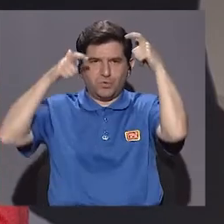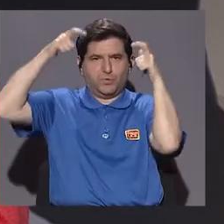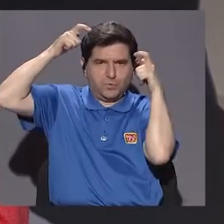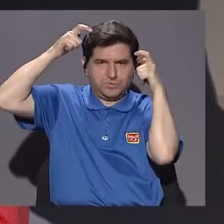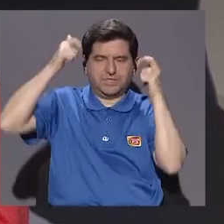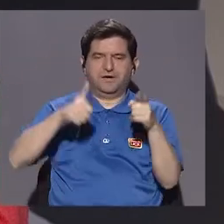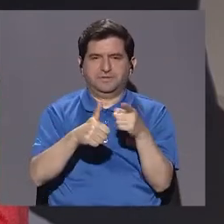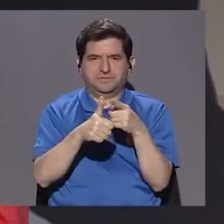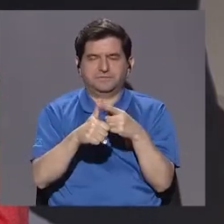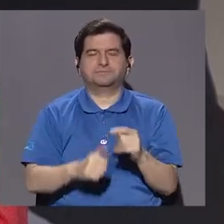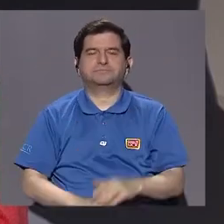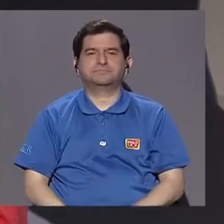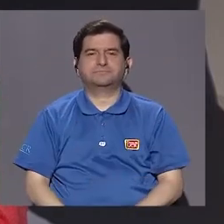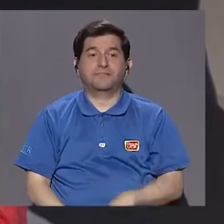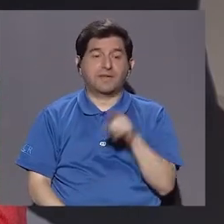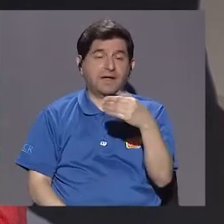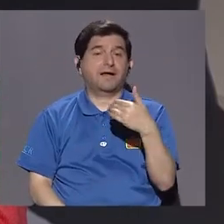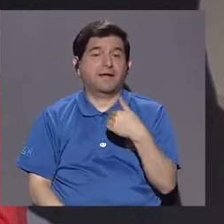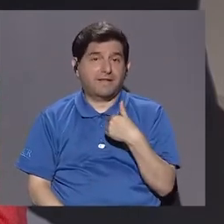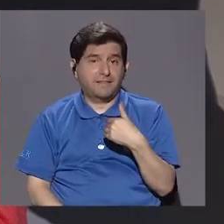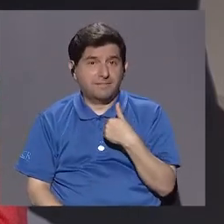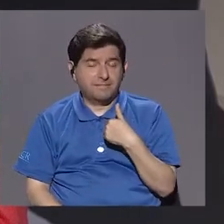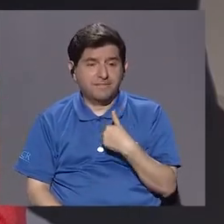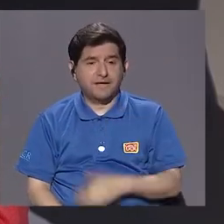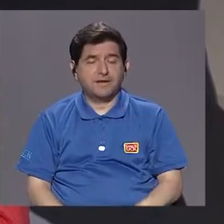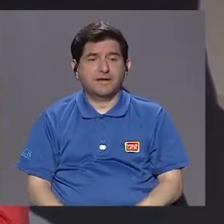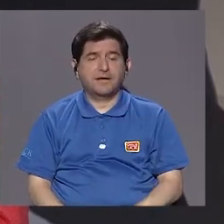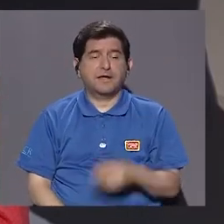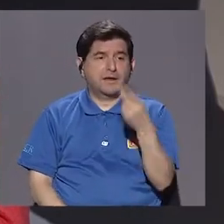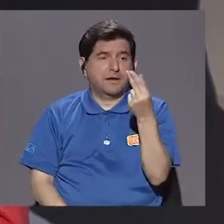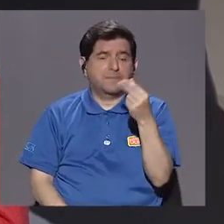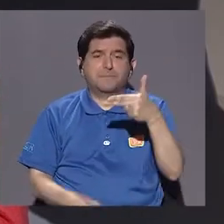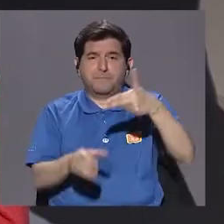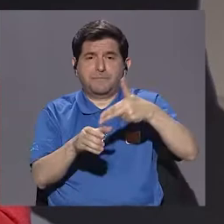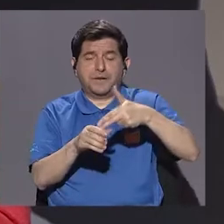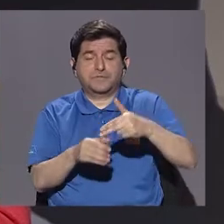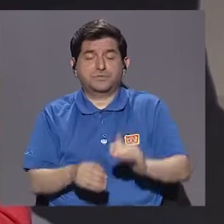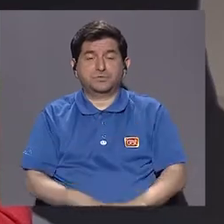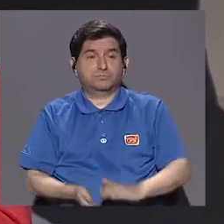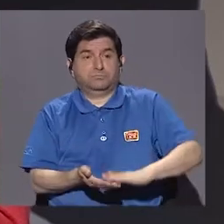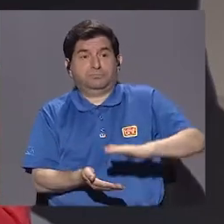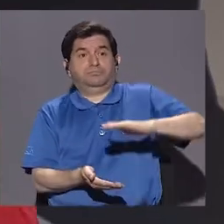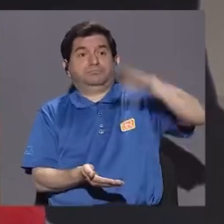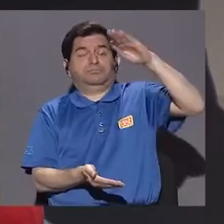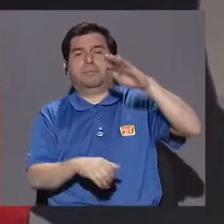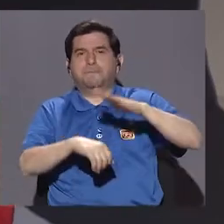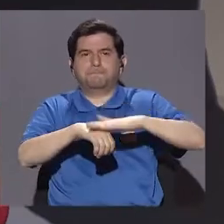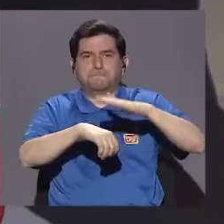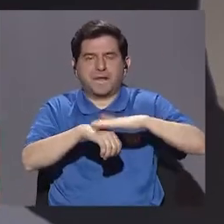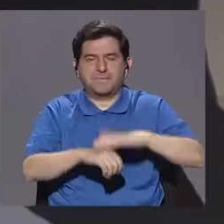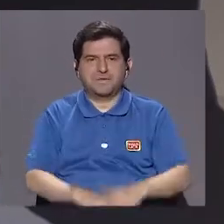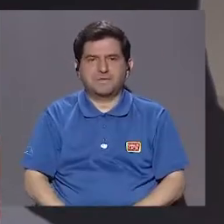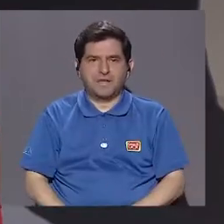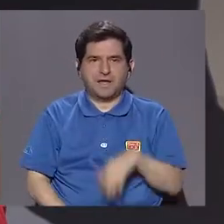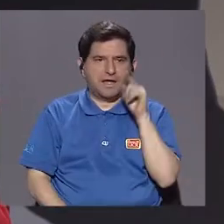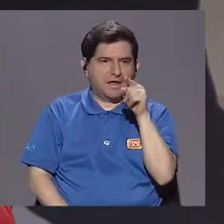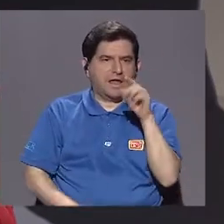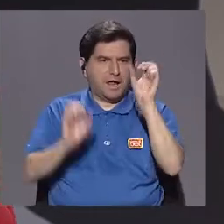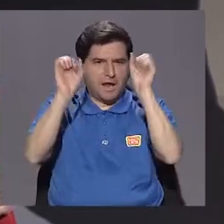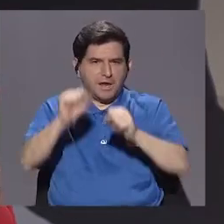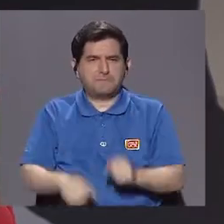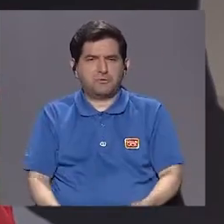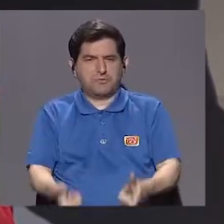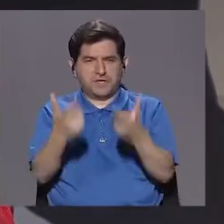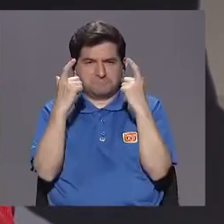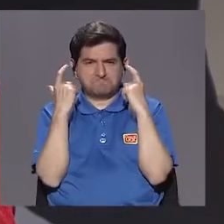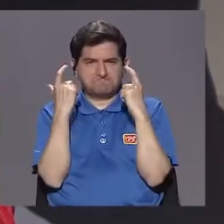chávez al frente que además logró tener digamos precios de petróleo exorbitantes que le permitió volcar digamos en